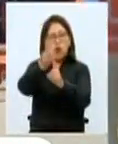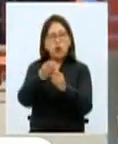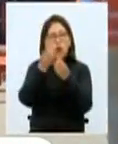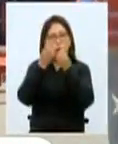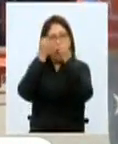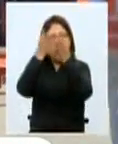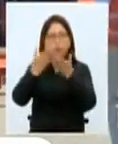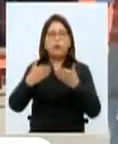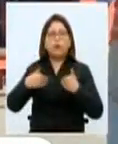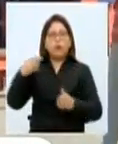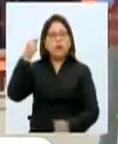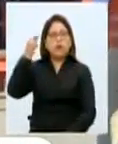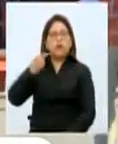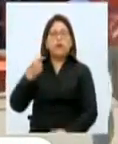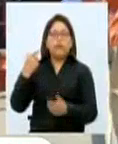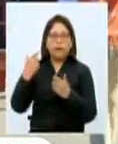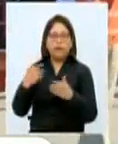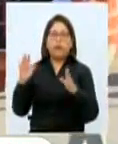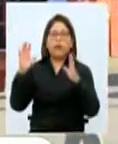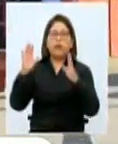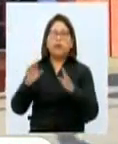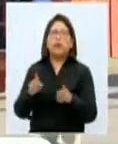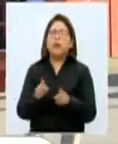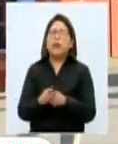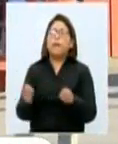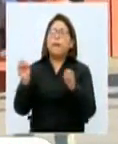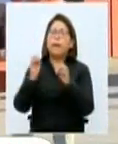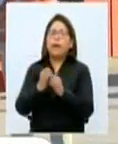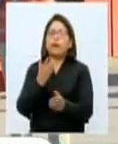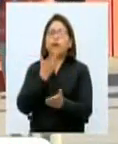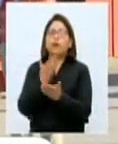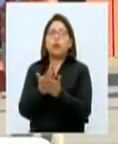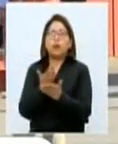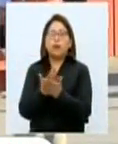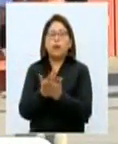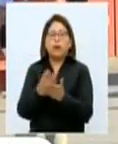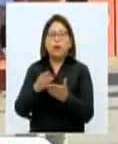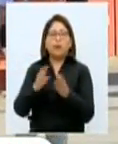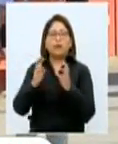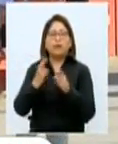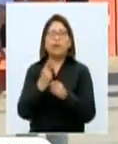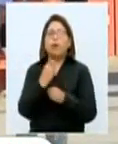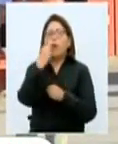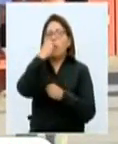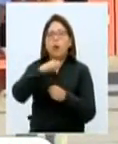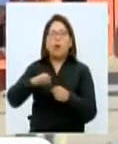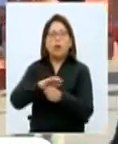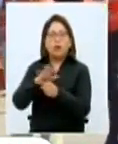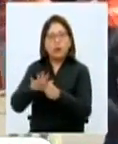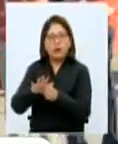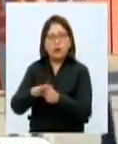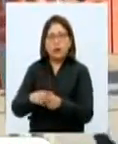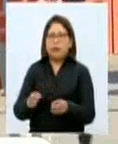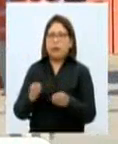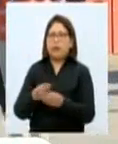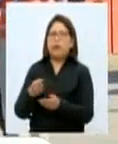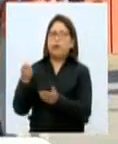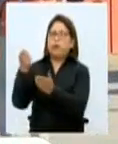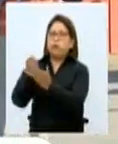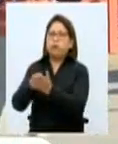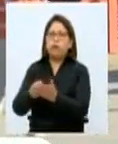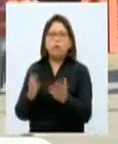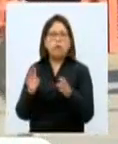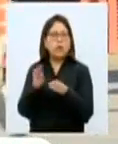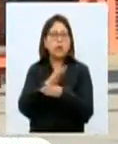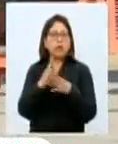objetivos. Habíamos dicho que necesitábamos hacer más pruebas, compramos más pruebas inmediatamente a través del